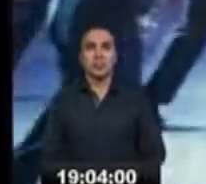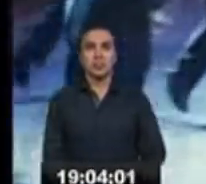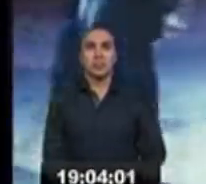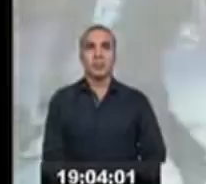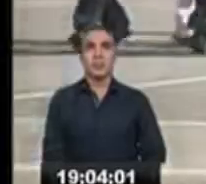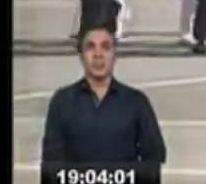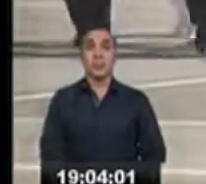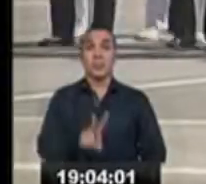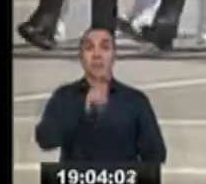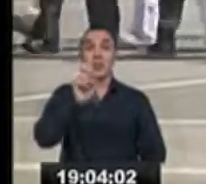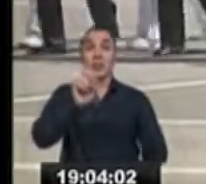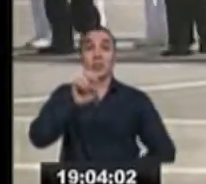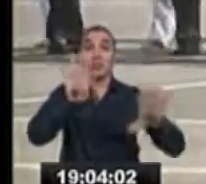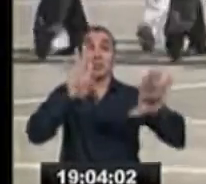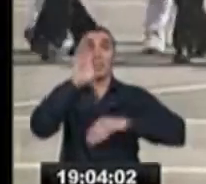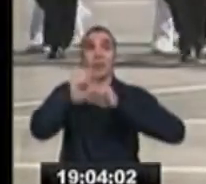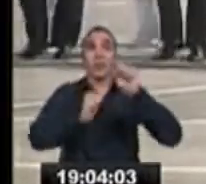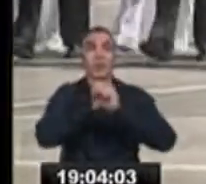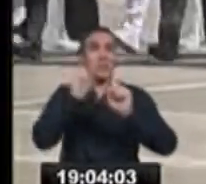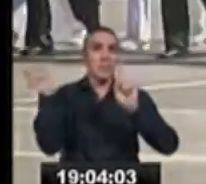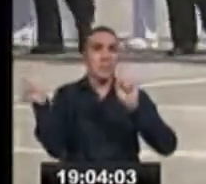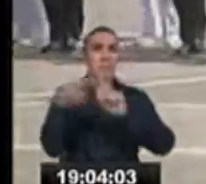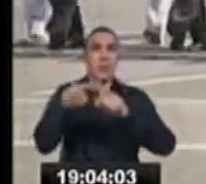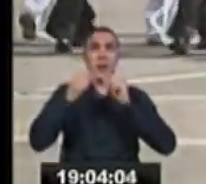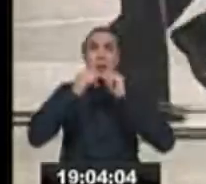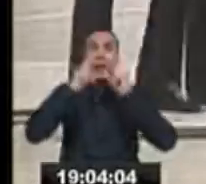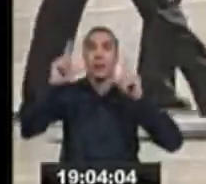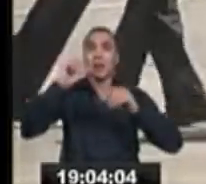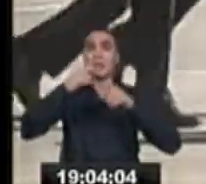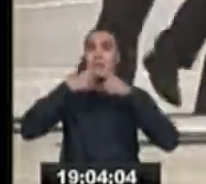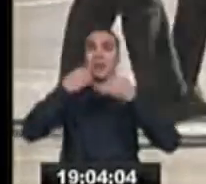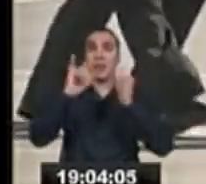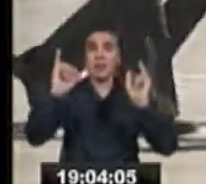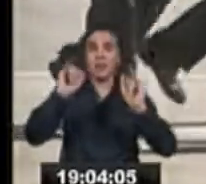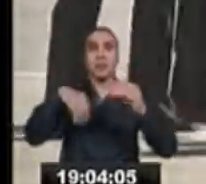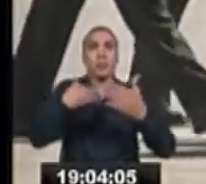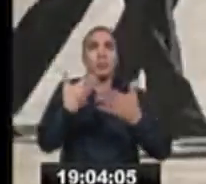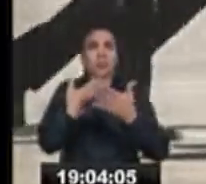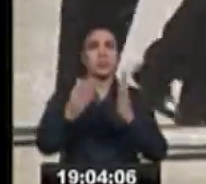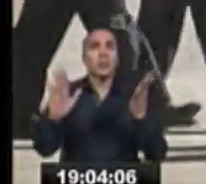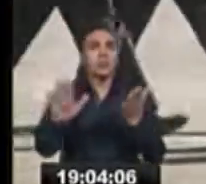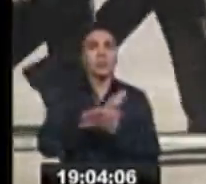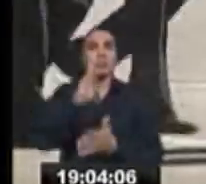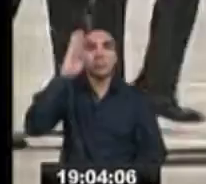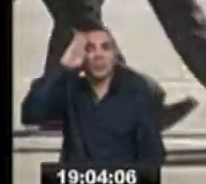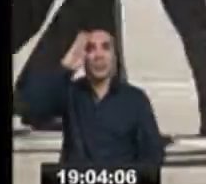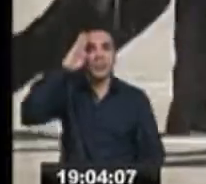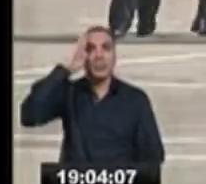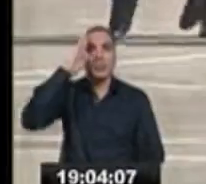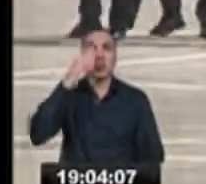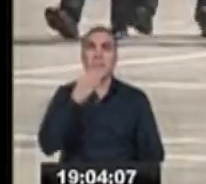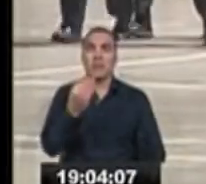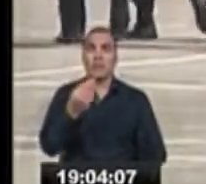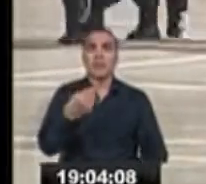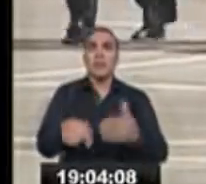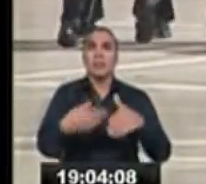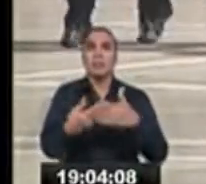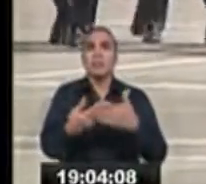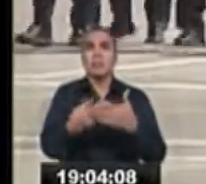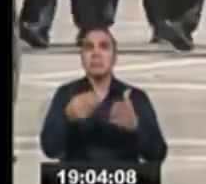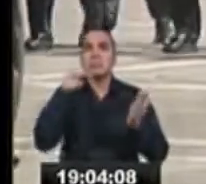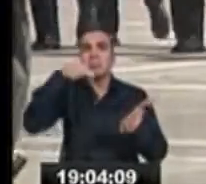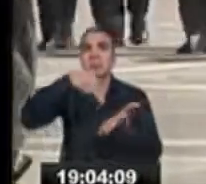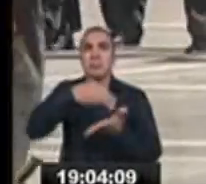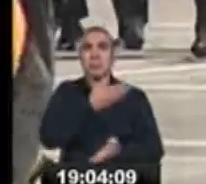reportaje. Los 209 años del primer grito de la independencia fueron conmemorados en la Escuela Militar Eloy Alfaro. Estuvieron presentes